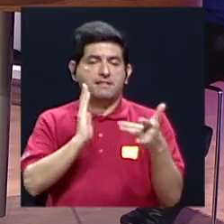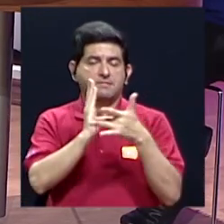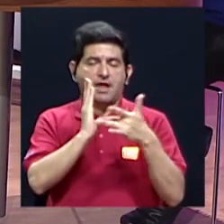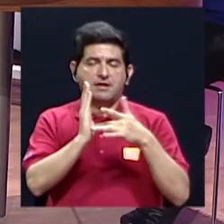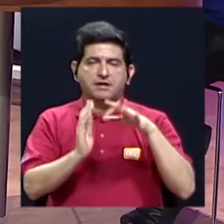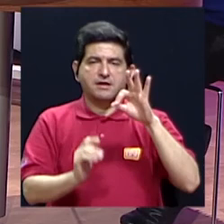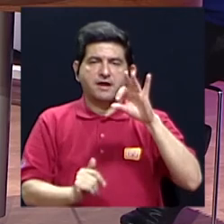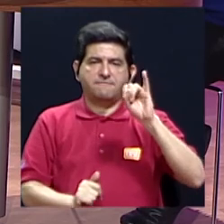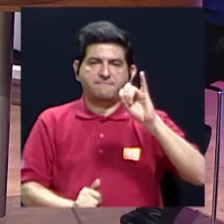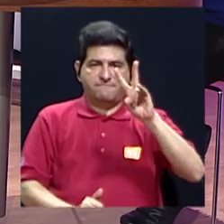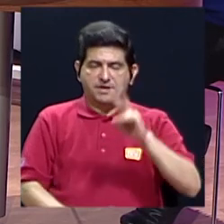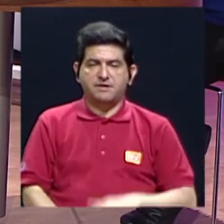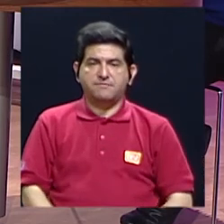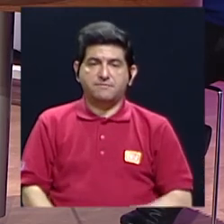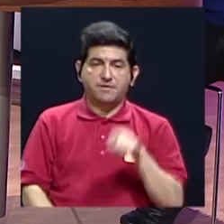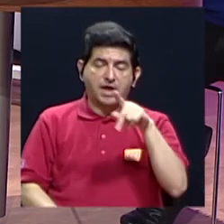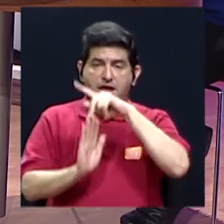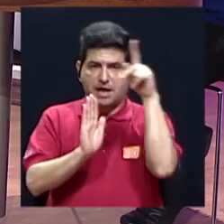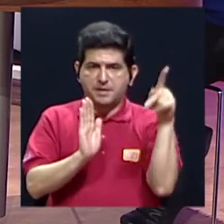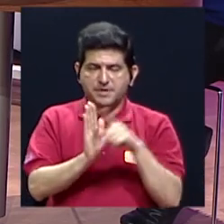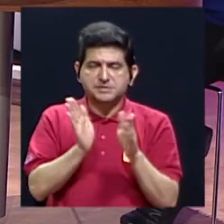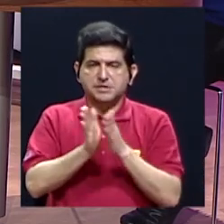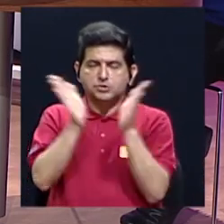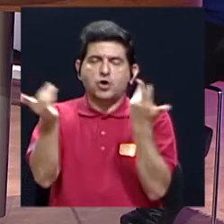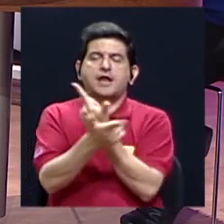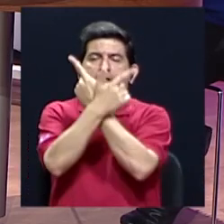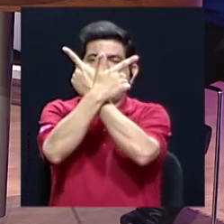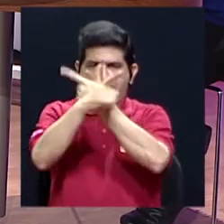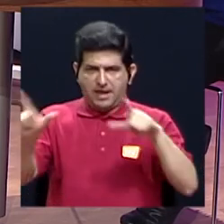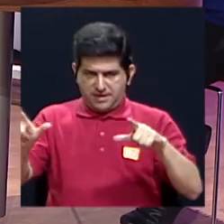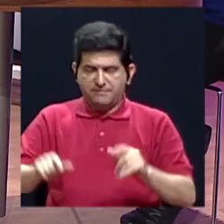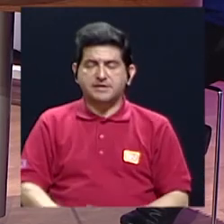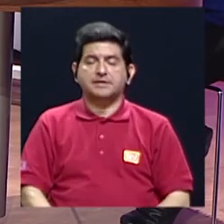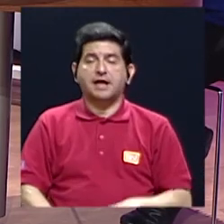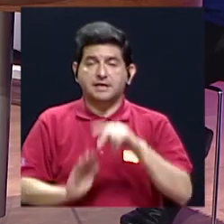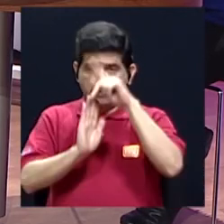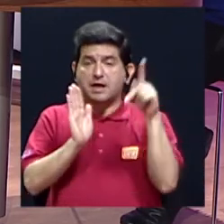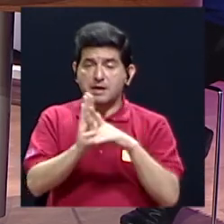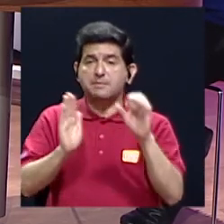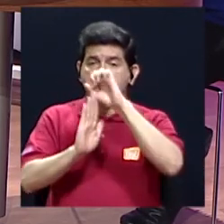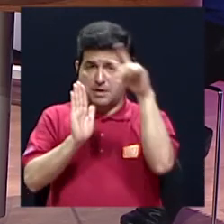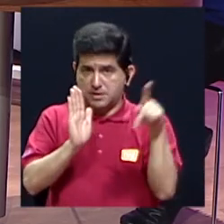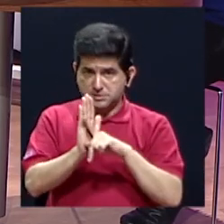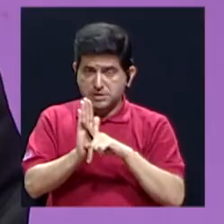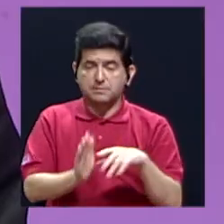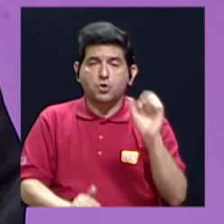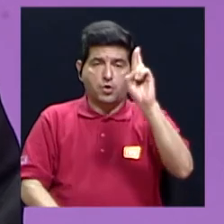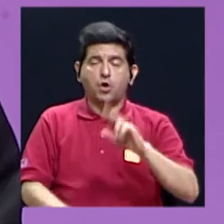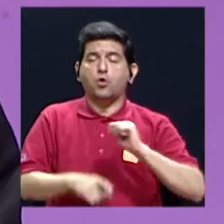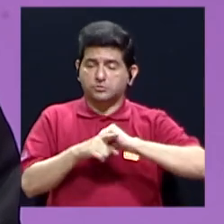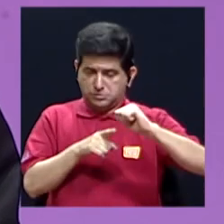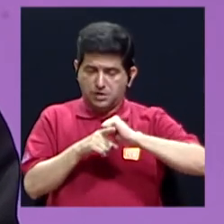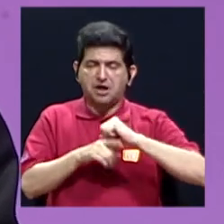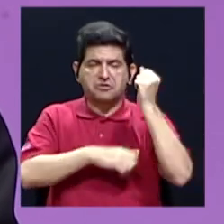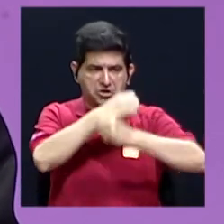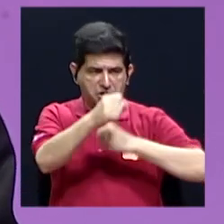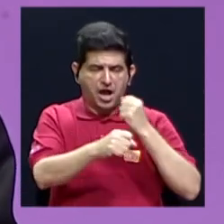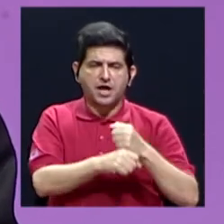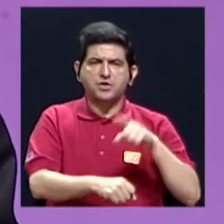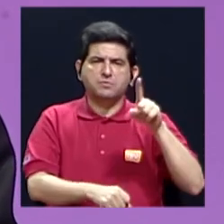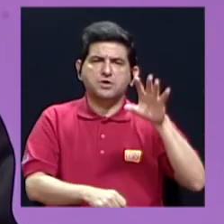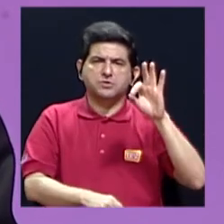de la fecundación in vitro, al amparo del principio general de libertad, que es un principio constitucional, se practicó en Costa Rica entre los años